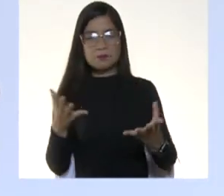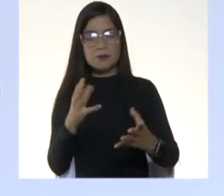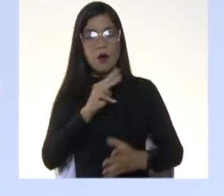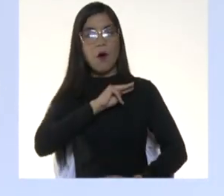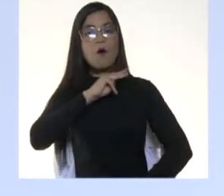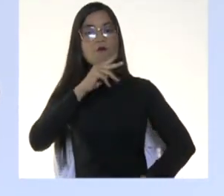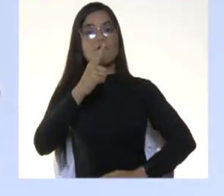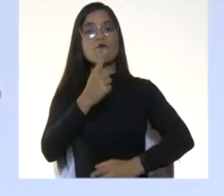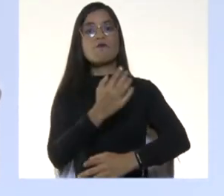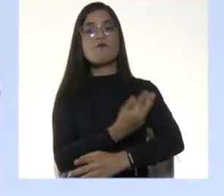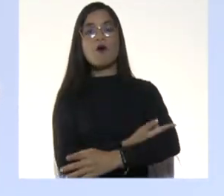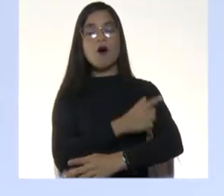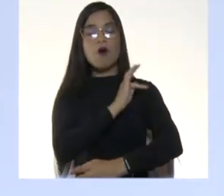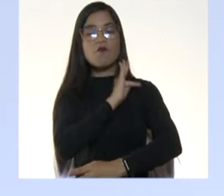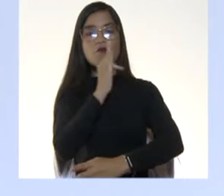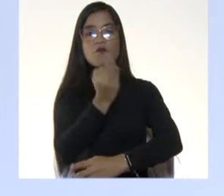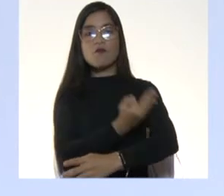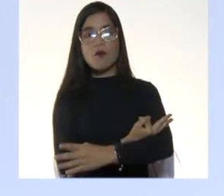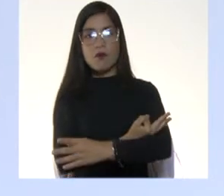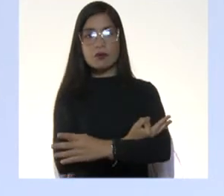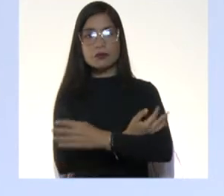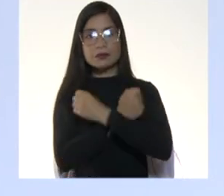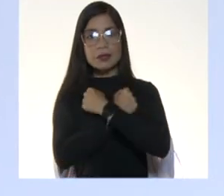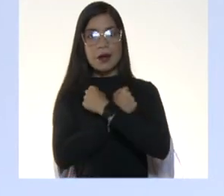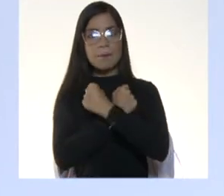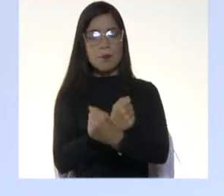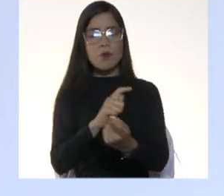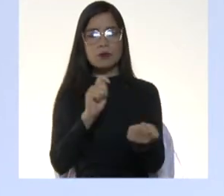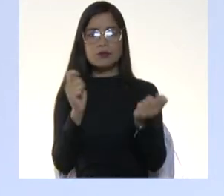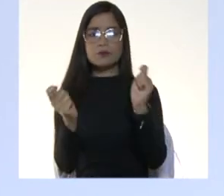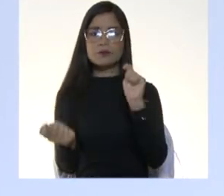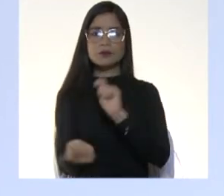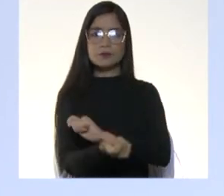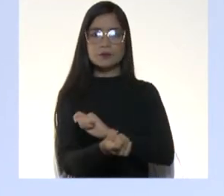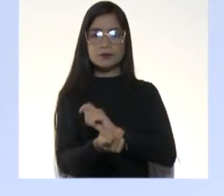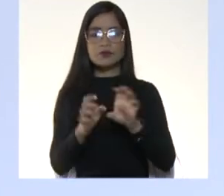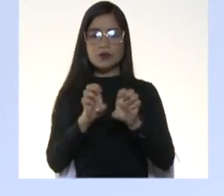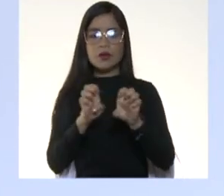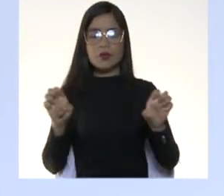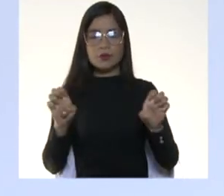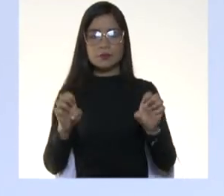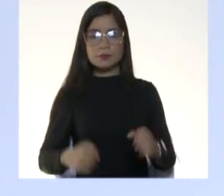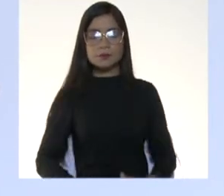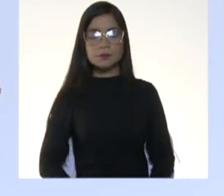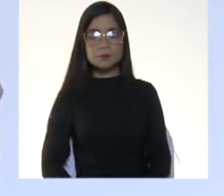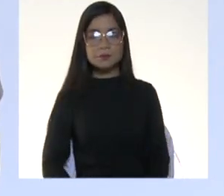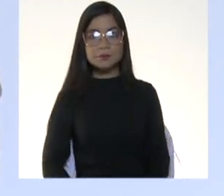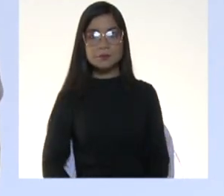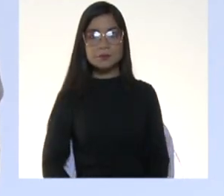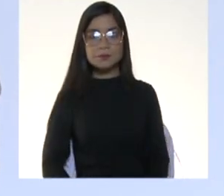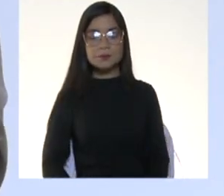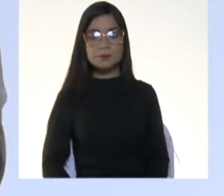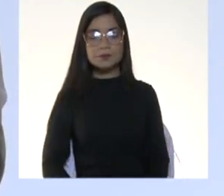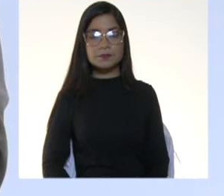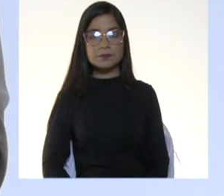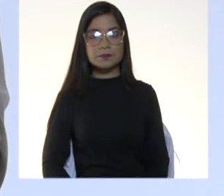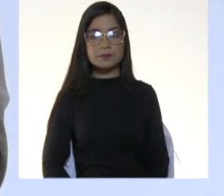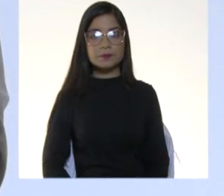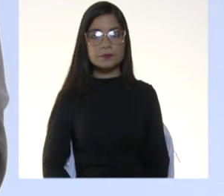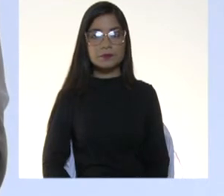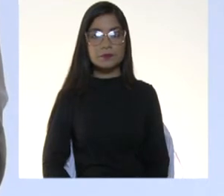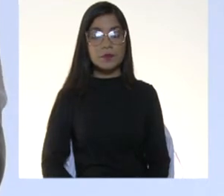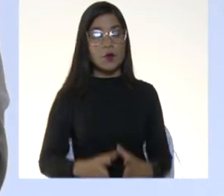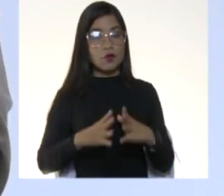desde la conciliación, desde la transformación y de todo lo que nos indica esa propuesta nacional educativa. Y todo lo que implica la propuesta